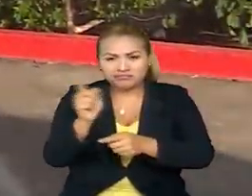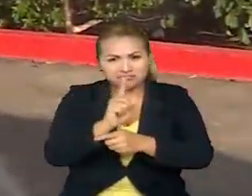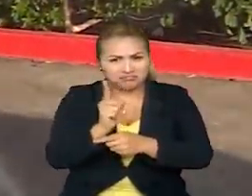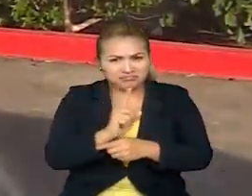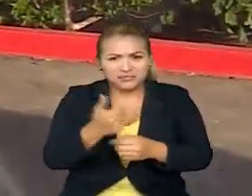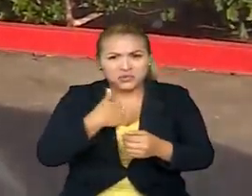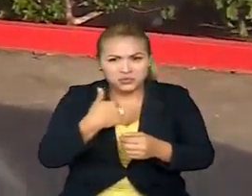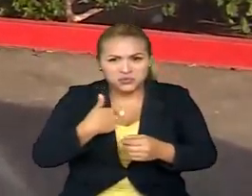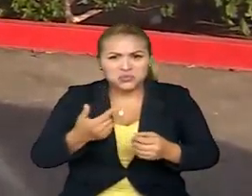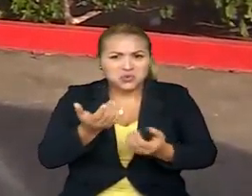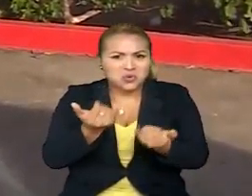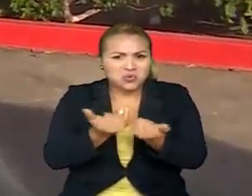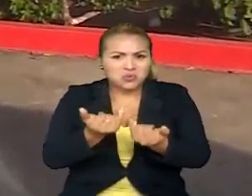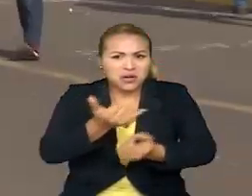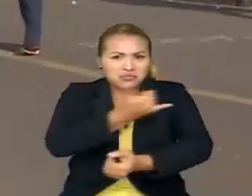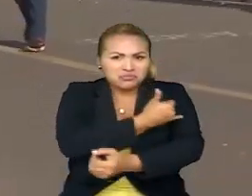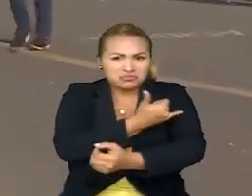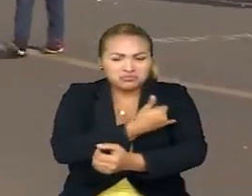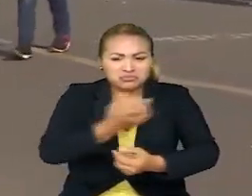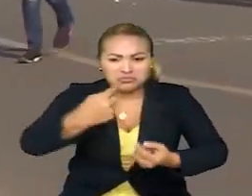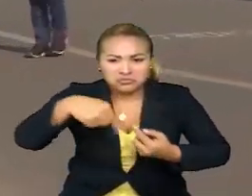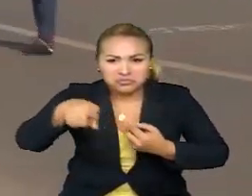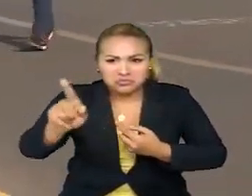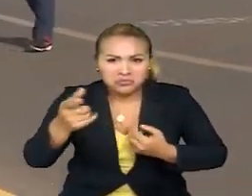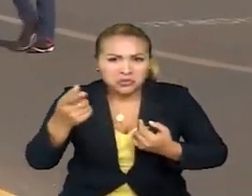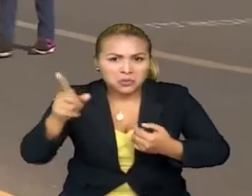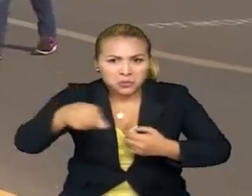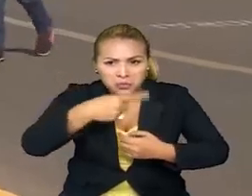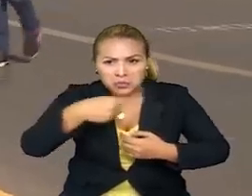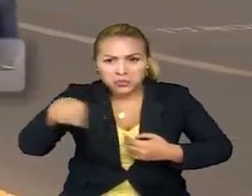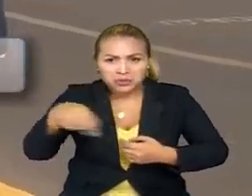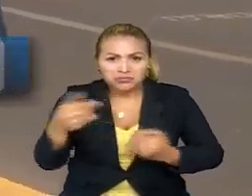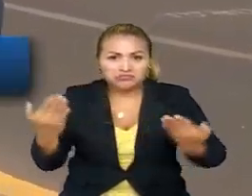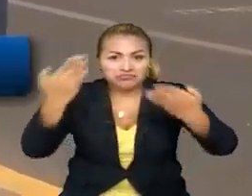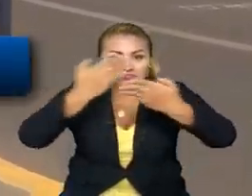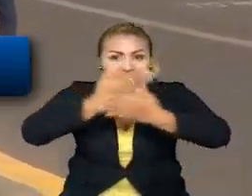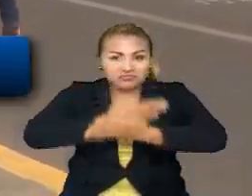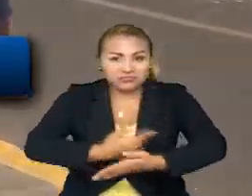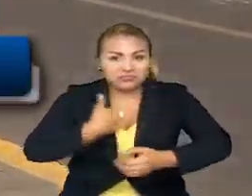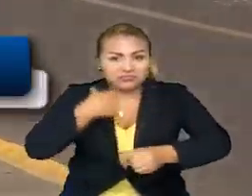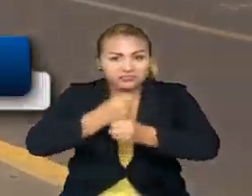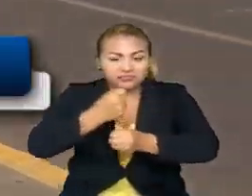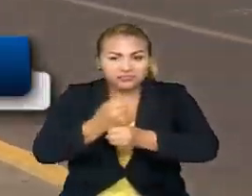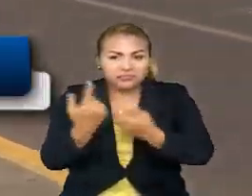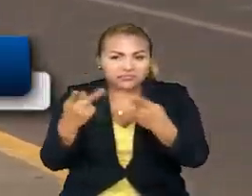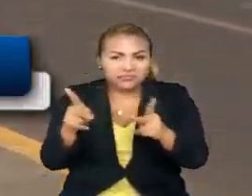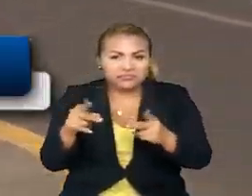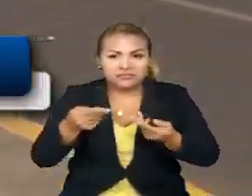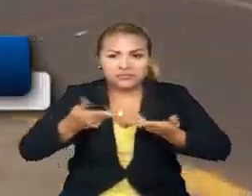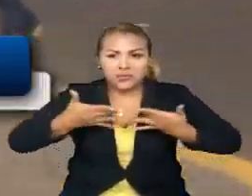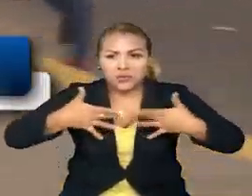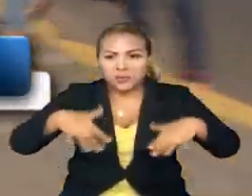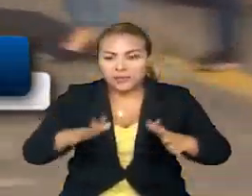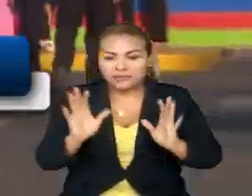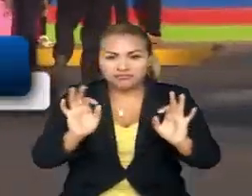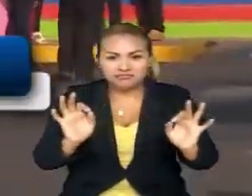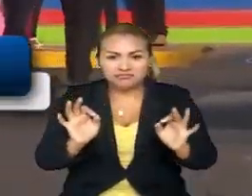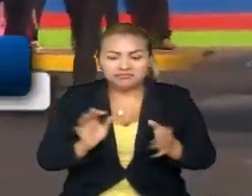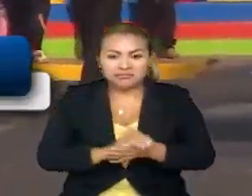en el centro de salud y yo nunca tuve problemas la tecnología de vino a perjudicar tanto de que en la familia